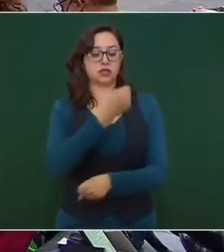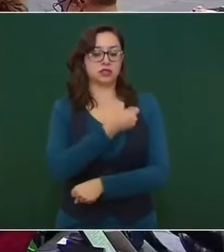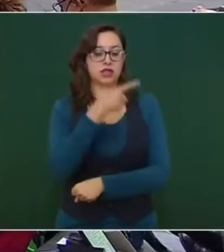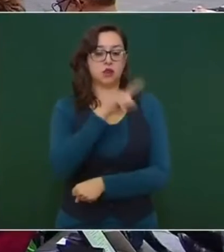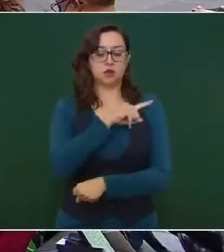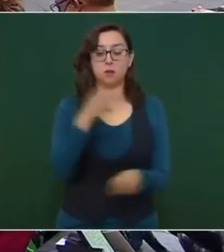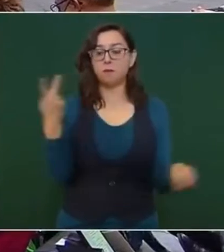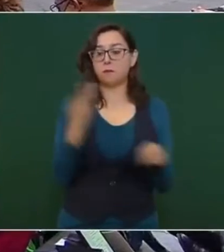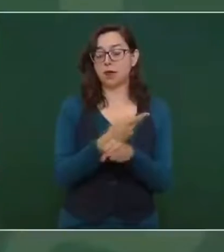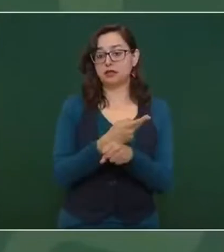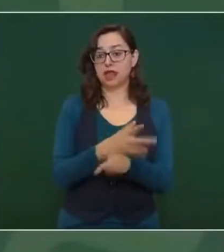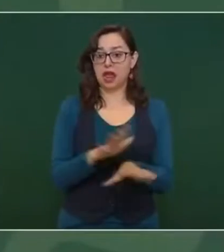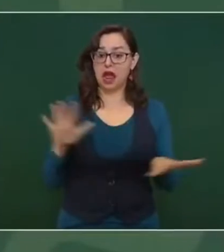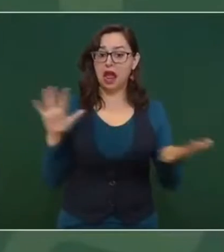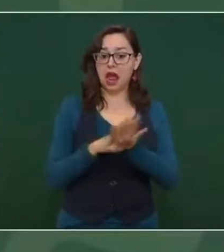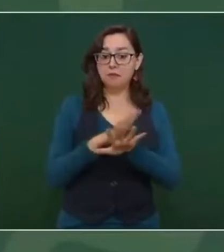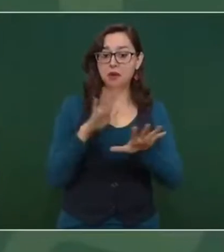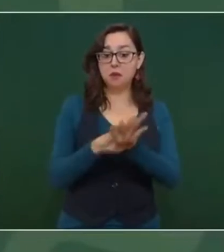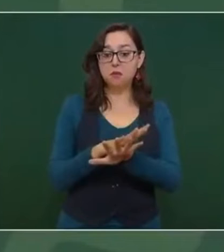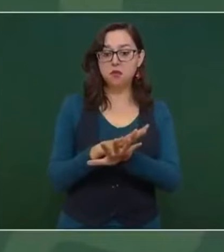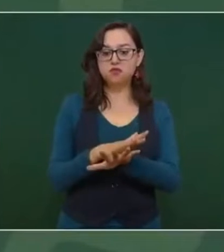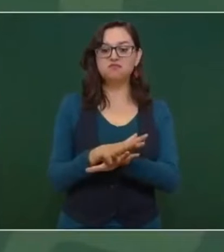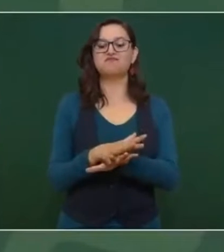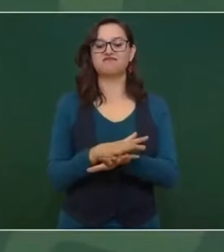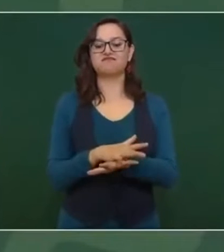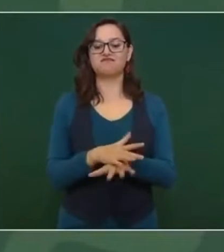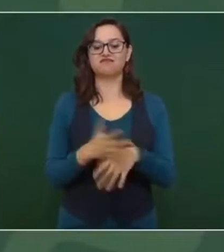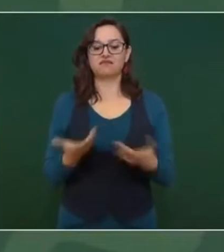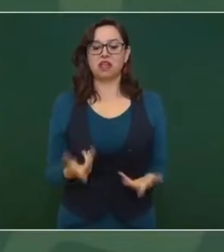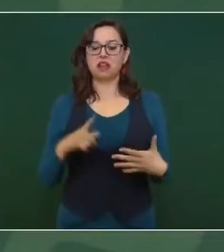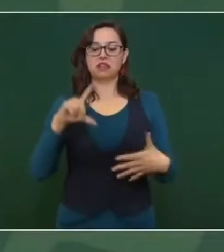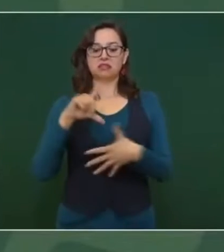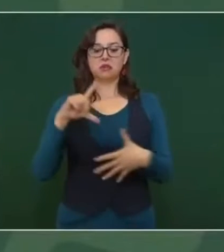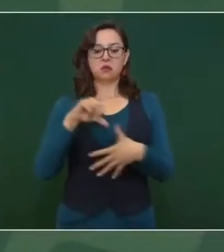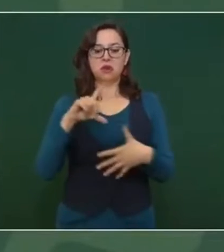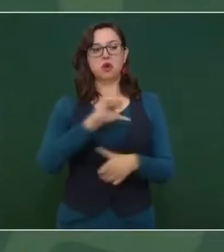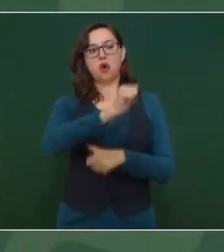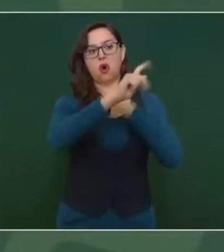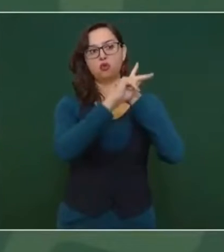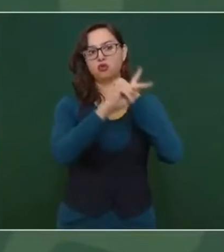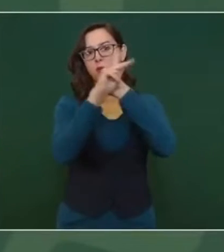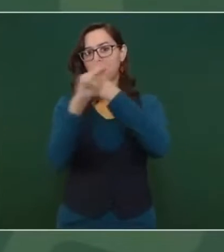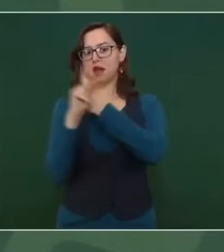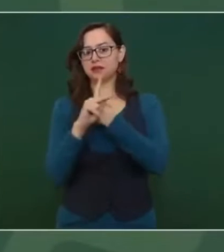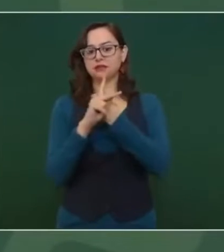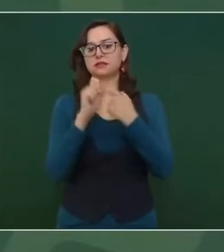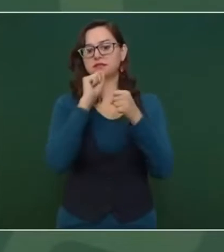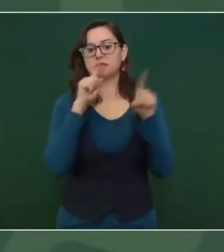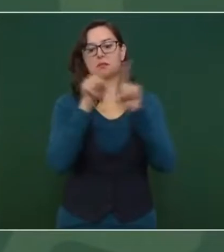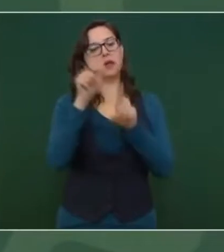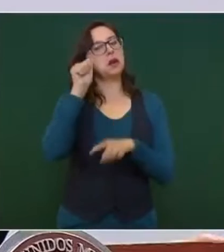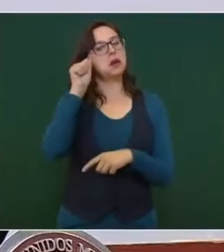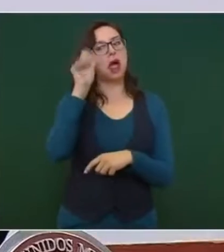esta reforma se implantó un modelo que fue muy prevalente en toda América Latina y otras regiones del mundo, en Asia